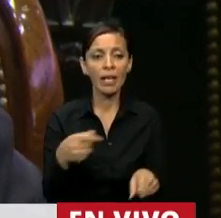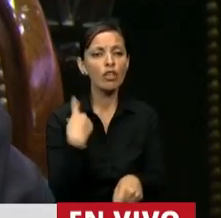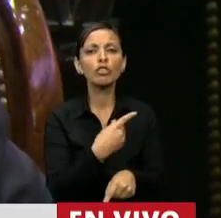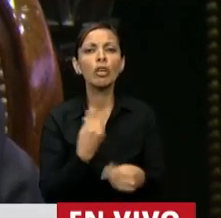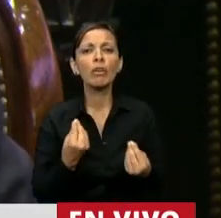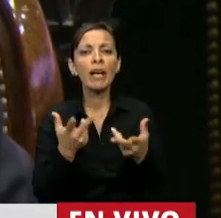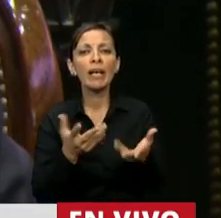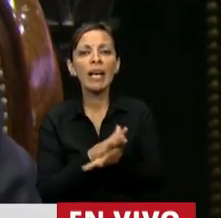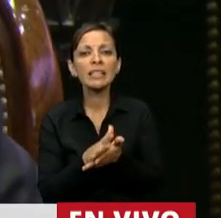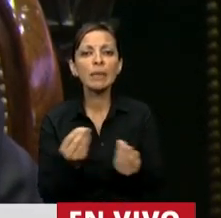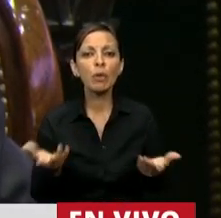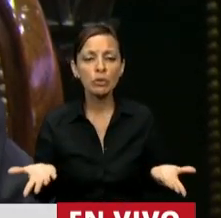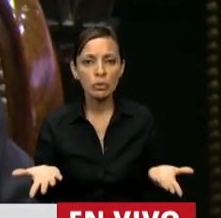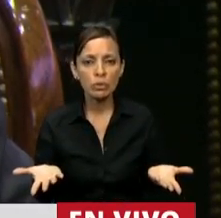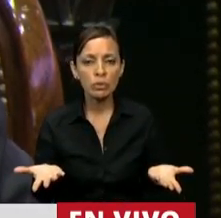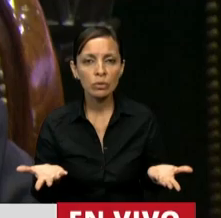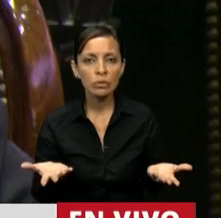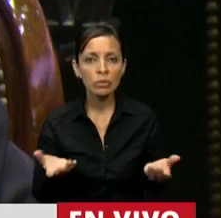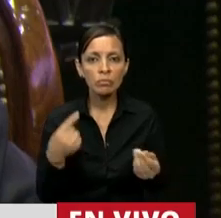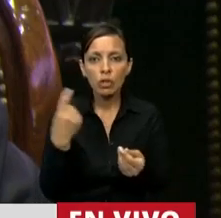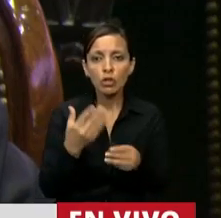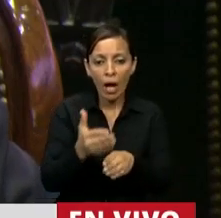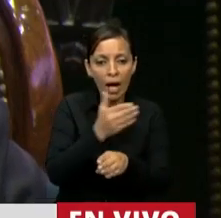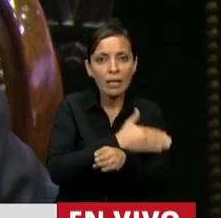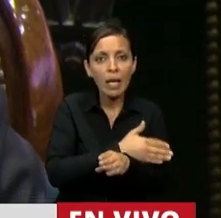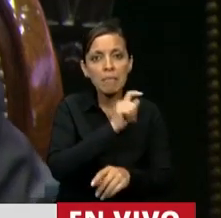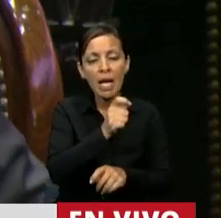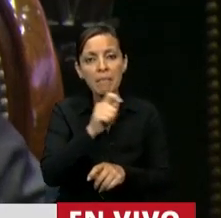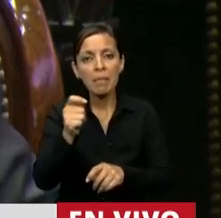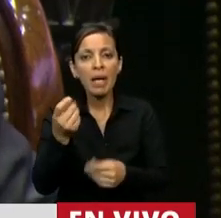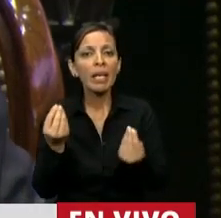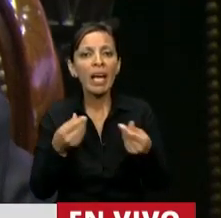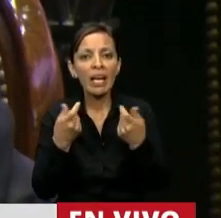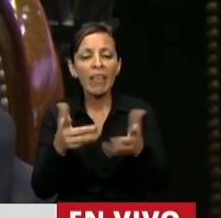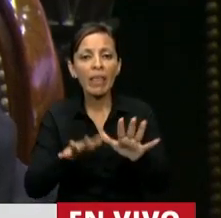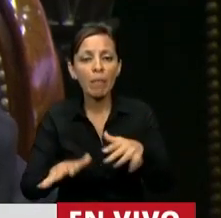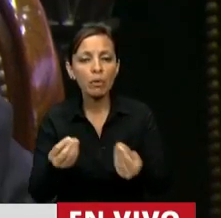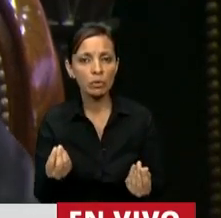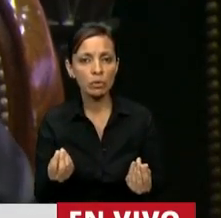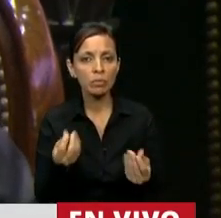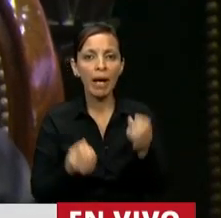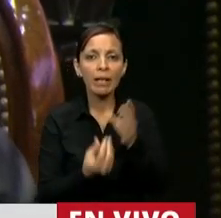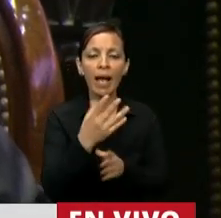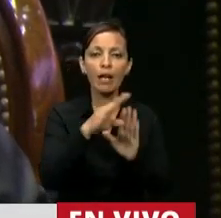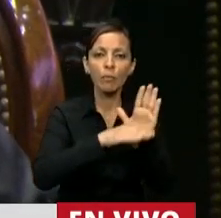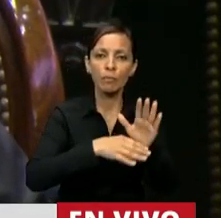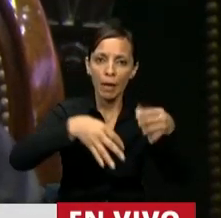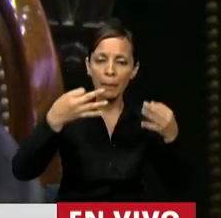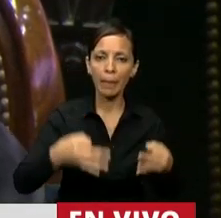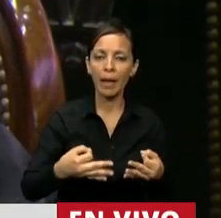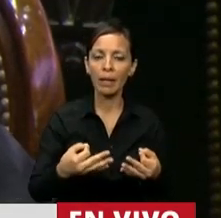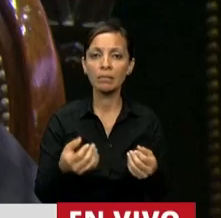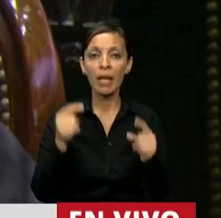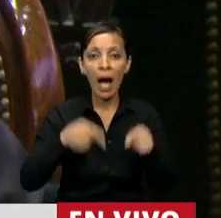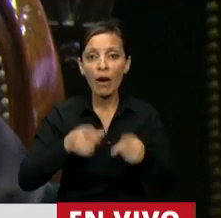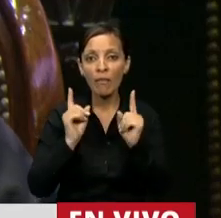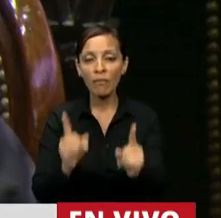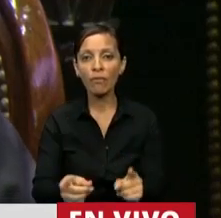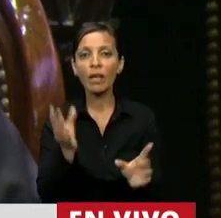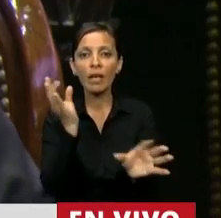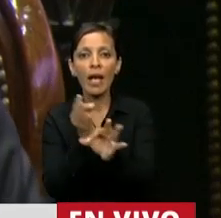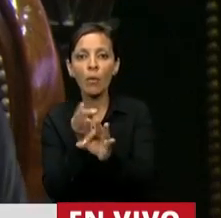durante estos meses para prepararlas, para ponerlas en condiciones? ¿Qué hicimos para construir esos protocolos sólidos? ¿Qué estamos haciendo en las escuelas